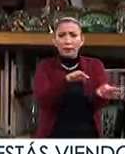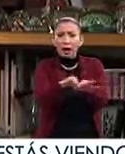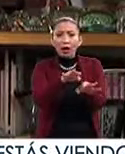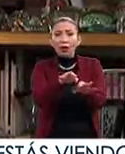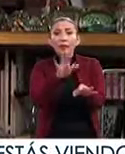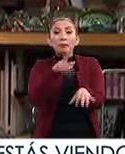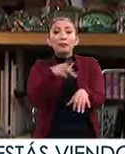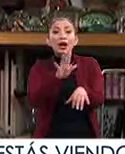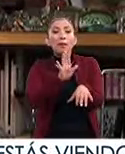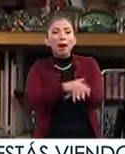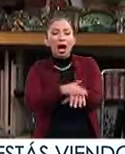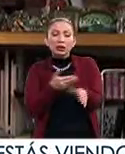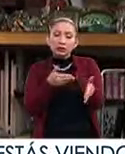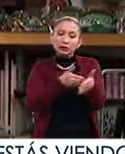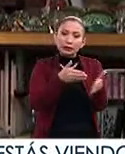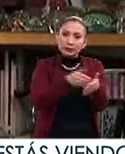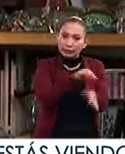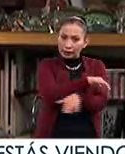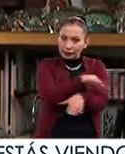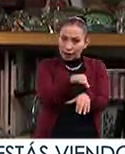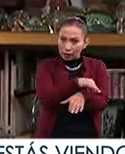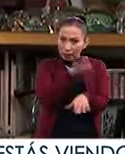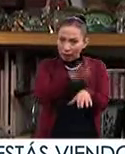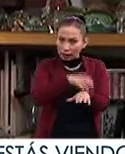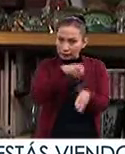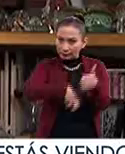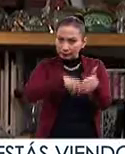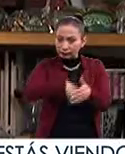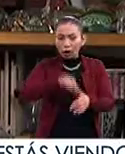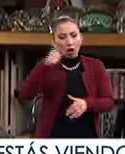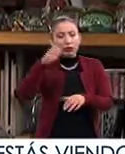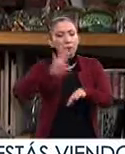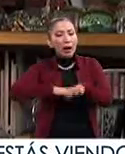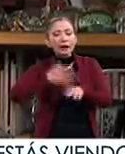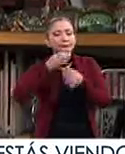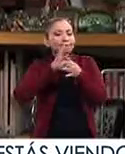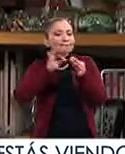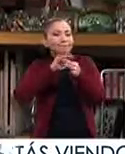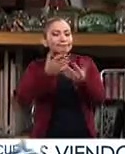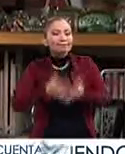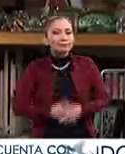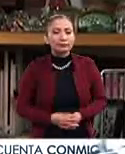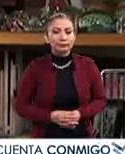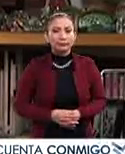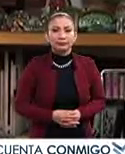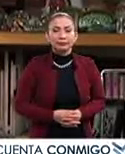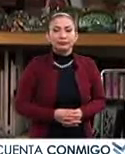vamos a meter un poco de calor al diseño. Estupendo. ¿Algo más que nos quieras compartir?